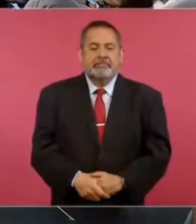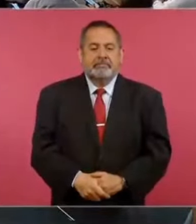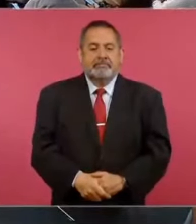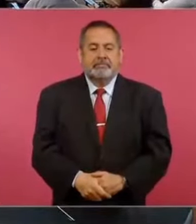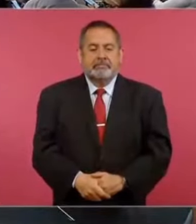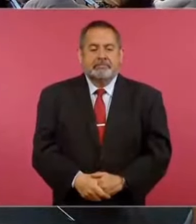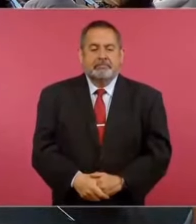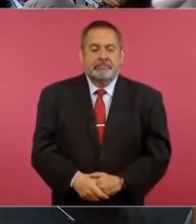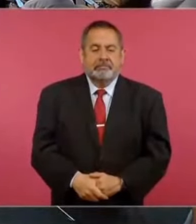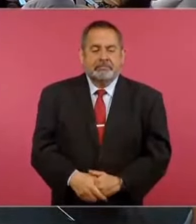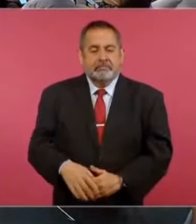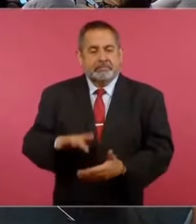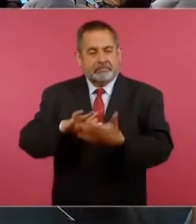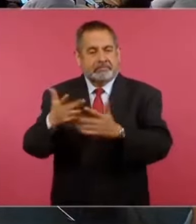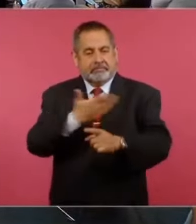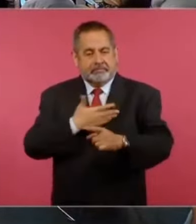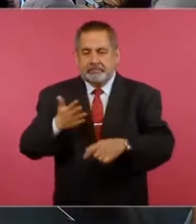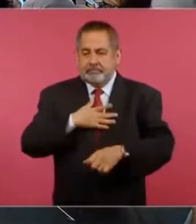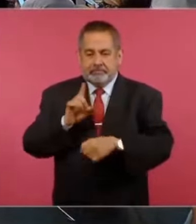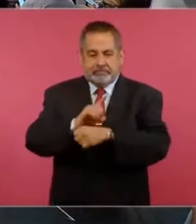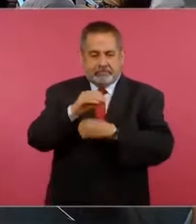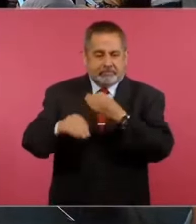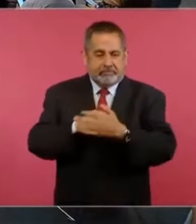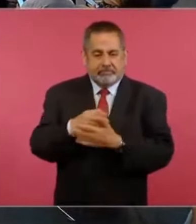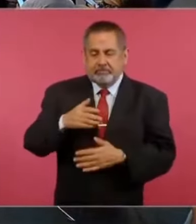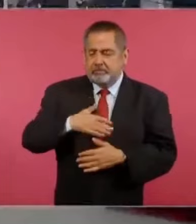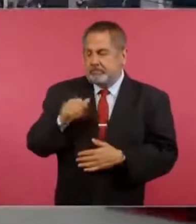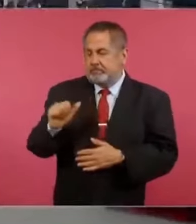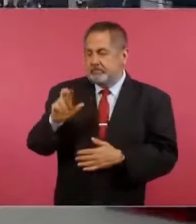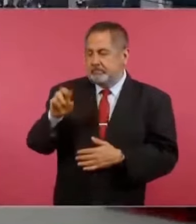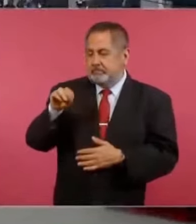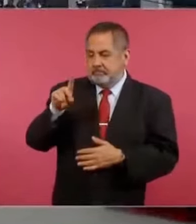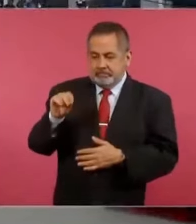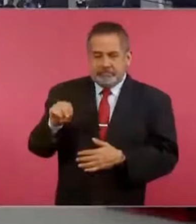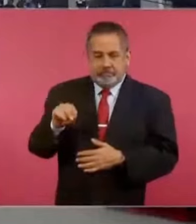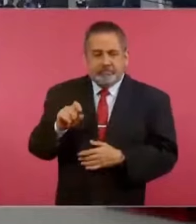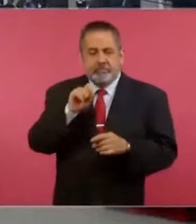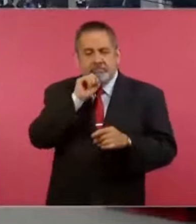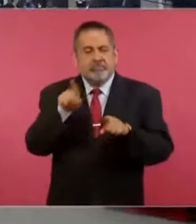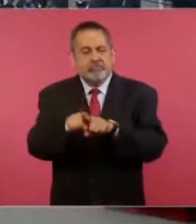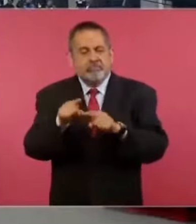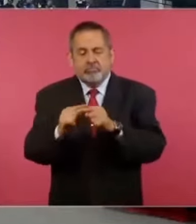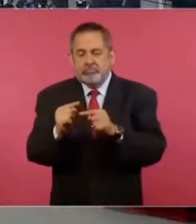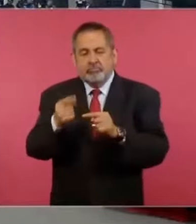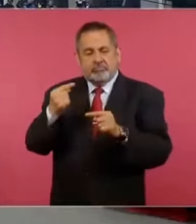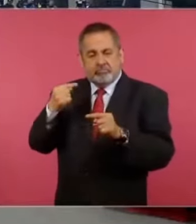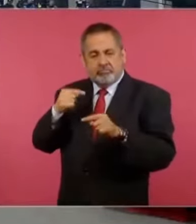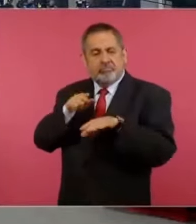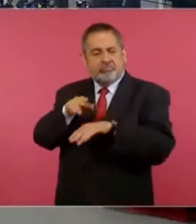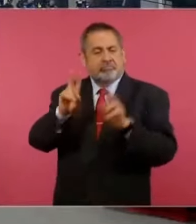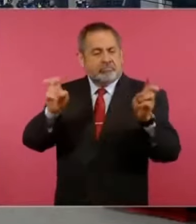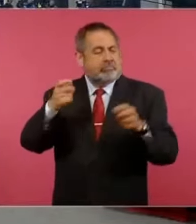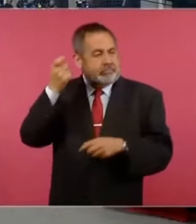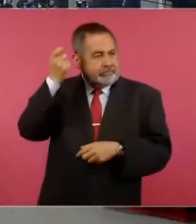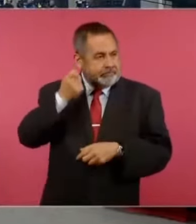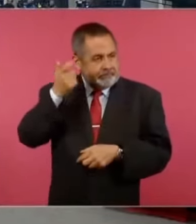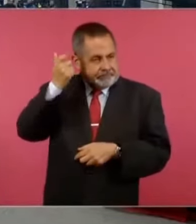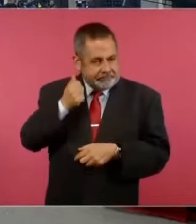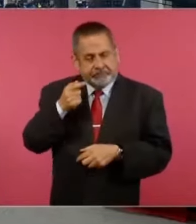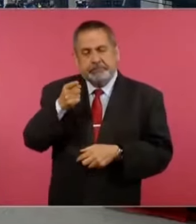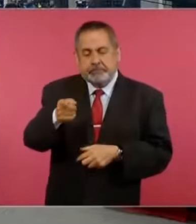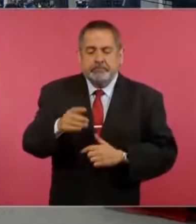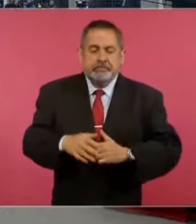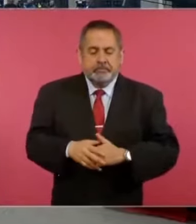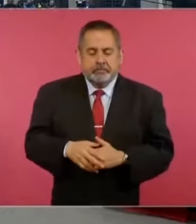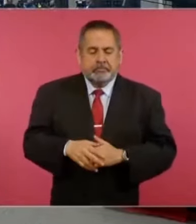Gracias, presidente. Buenos días a todos. Armando Gama del 11. Regresando un poco al tema de las pensiones, presidente. Si